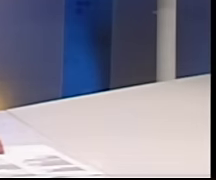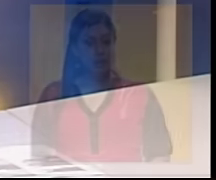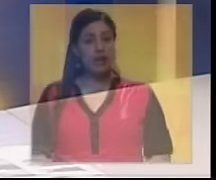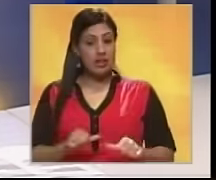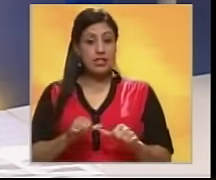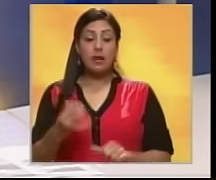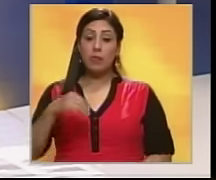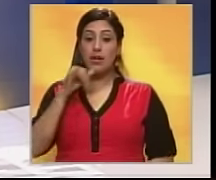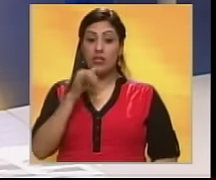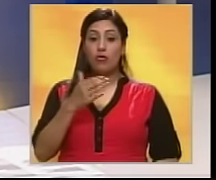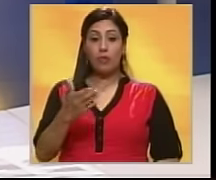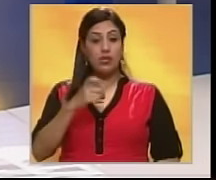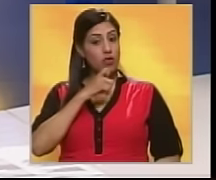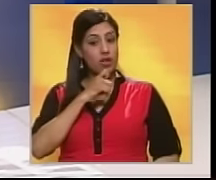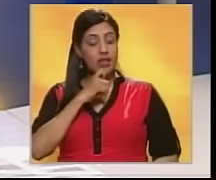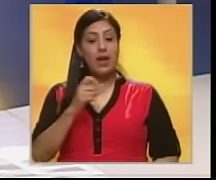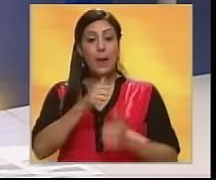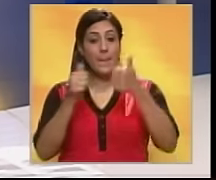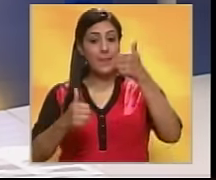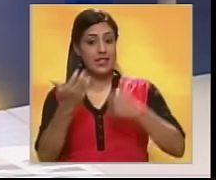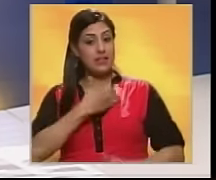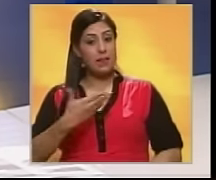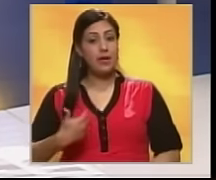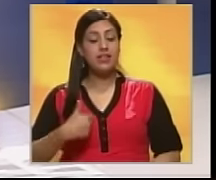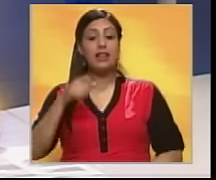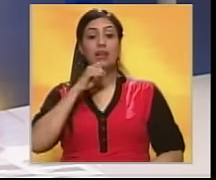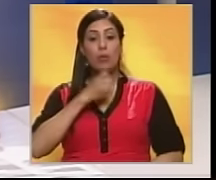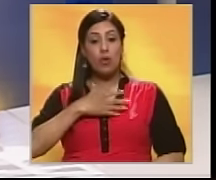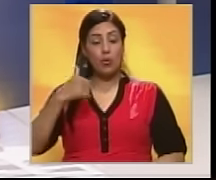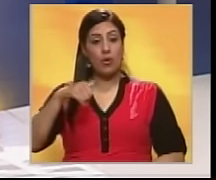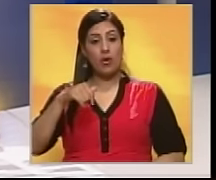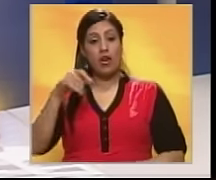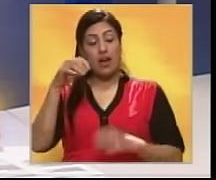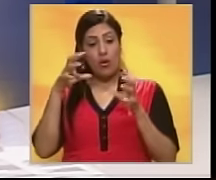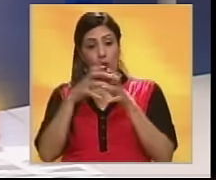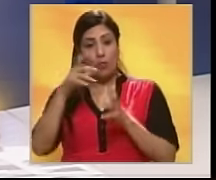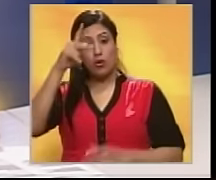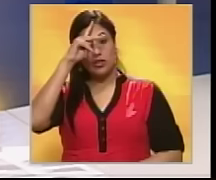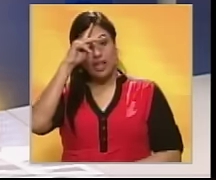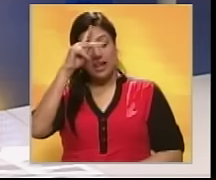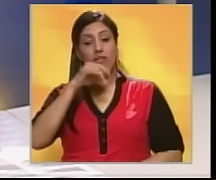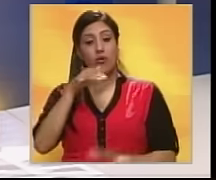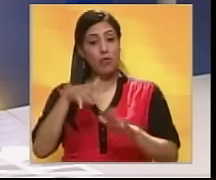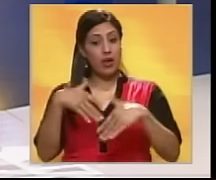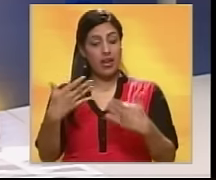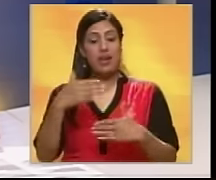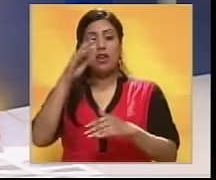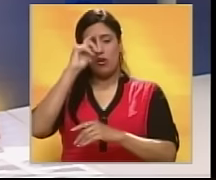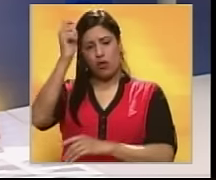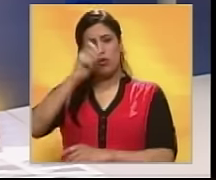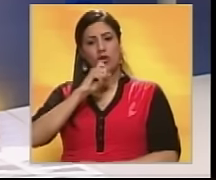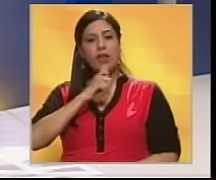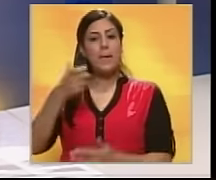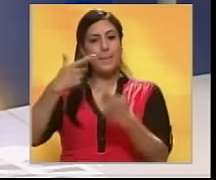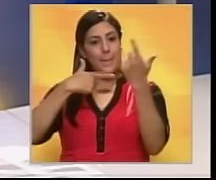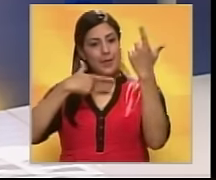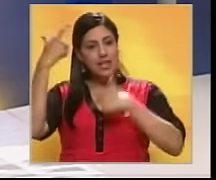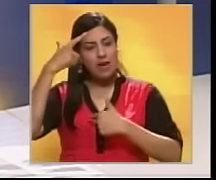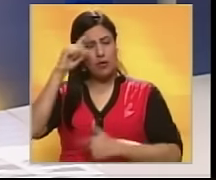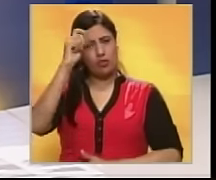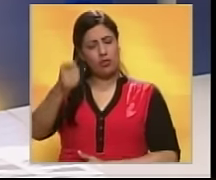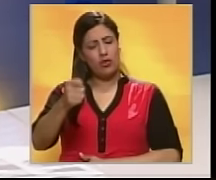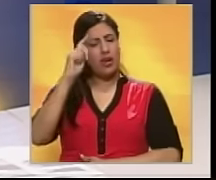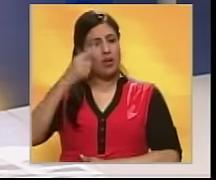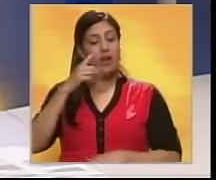Amigos, continuamos con las informaciones. El vicepresidente ejecutivo de la República, Tarek El Aissami, reafirmó lealtad al legado del fallecido presidente